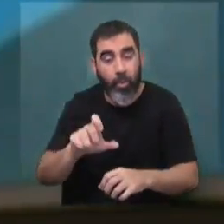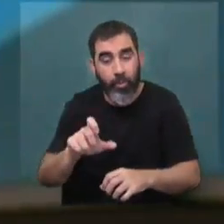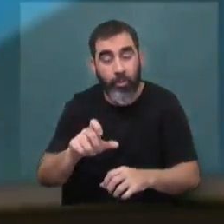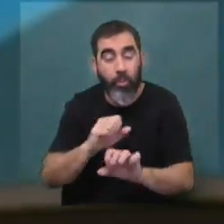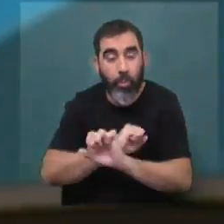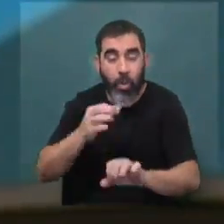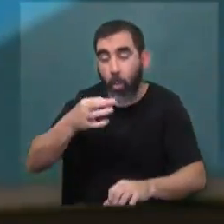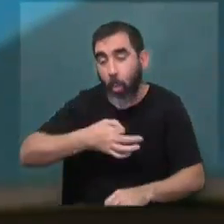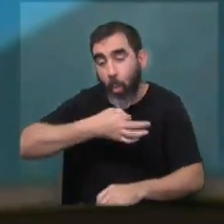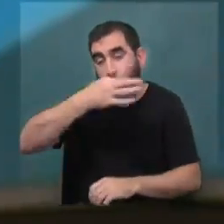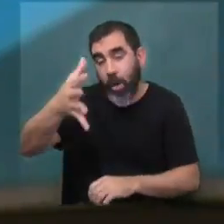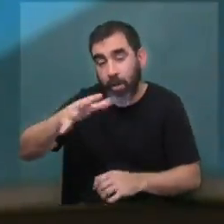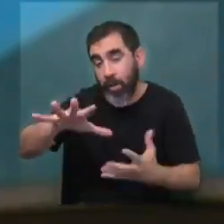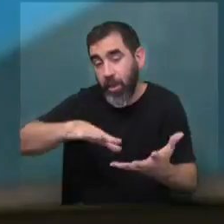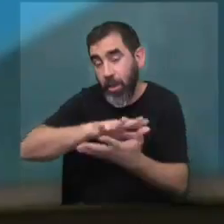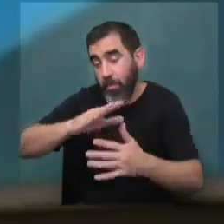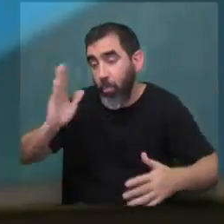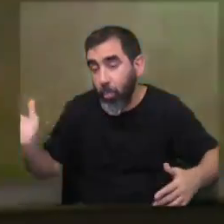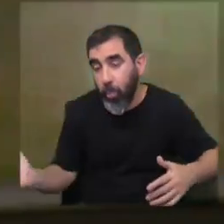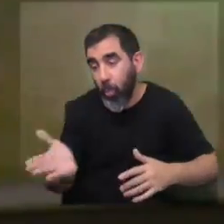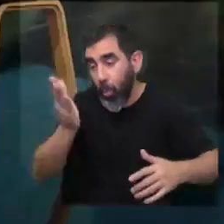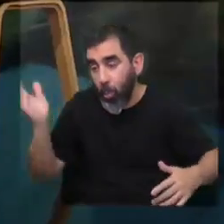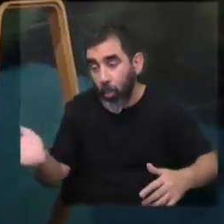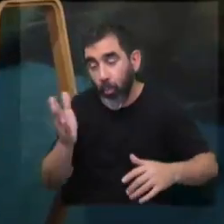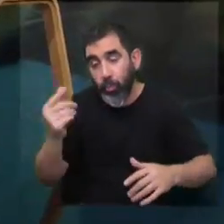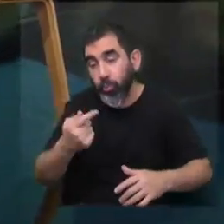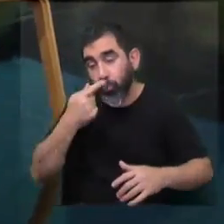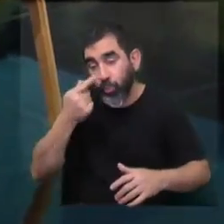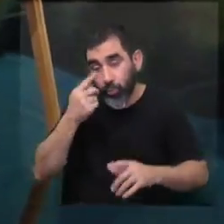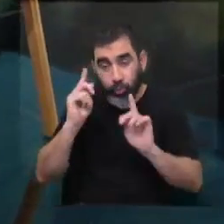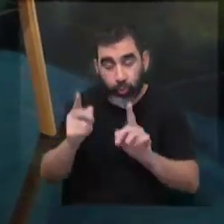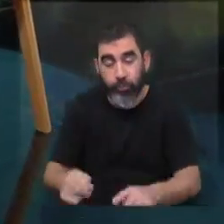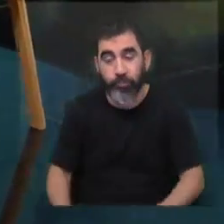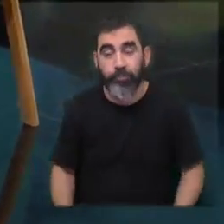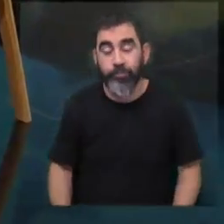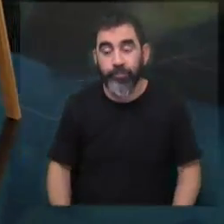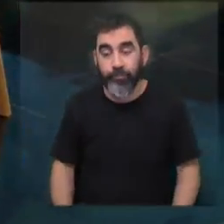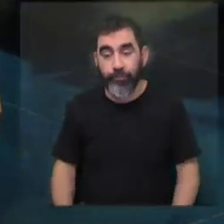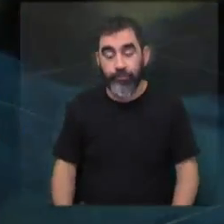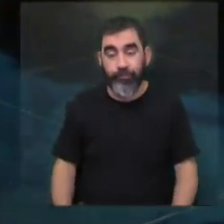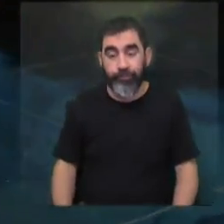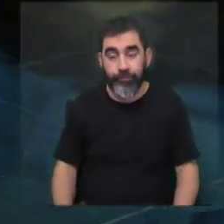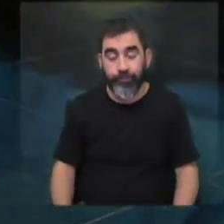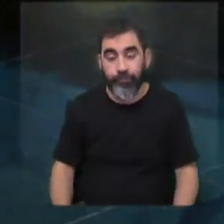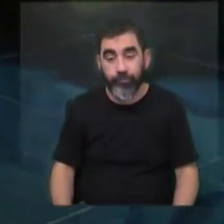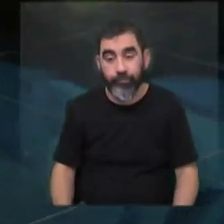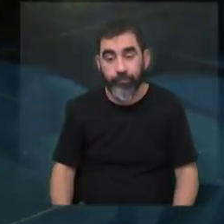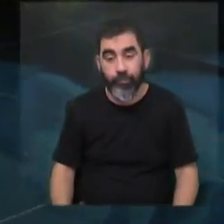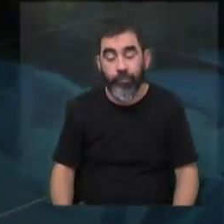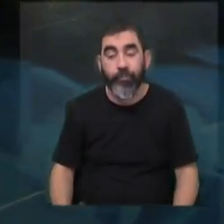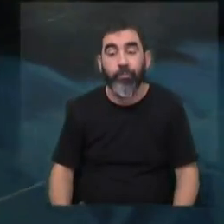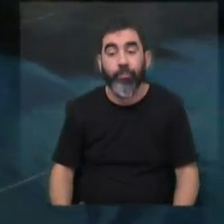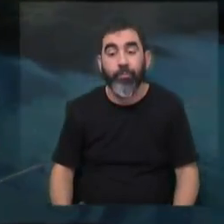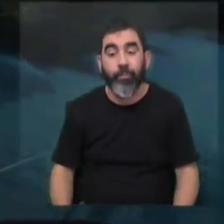a cualquier productor apícola en el que este producto en particular no es uno de los que más